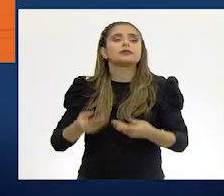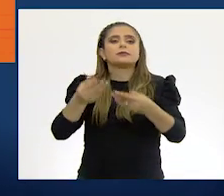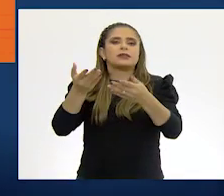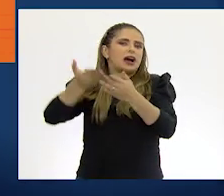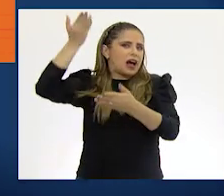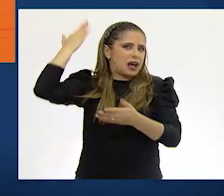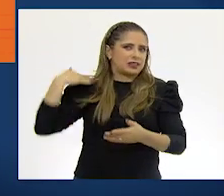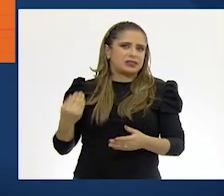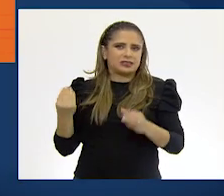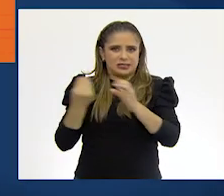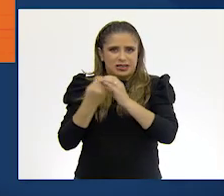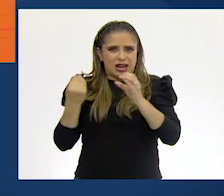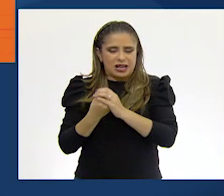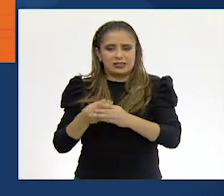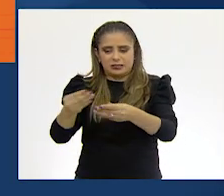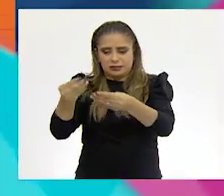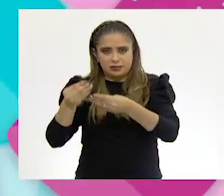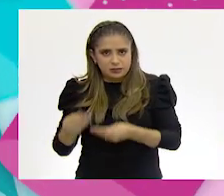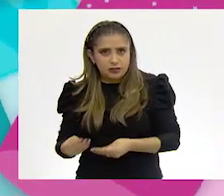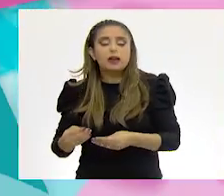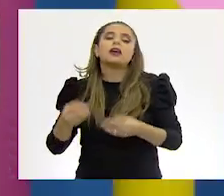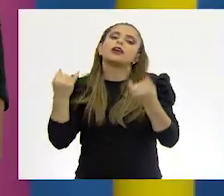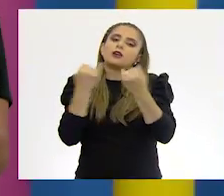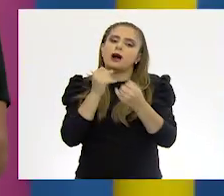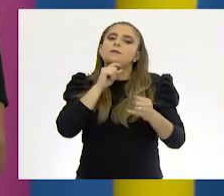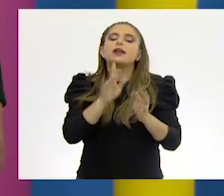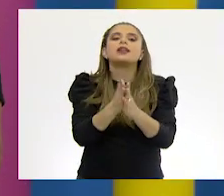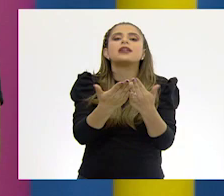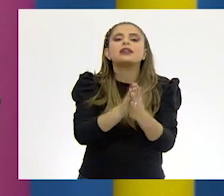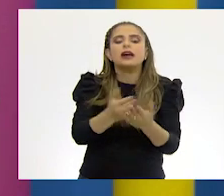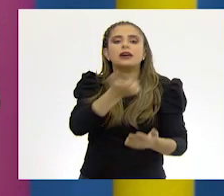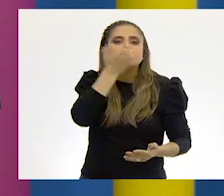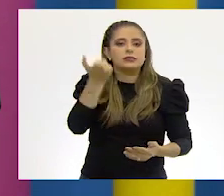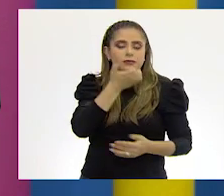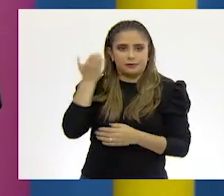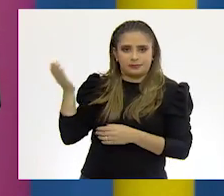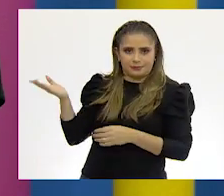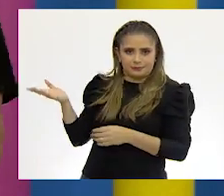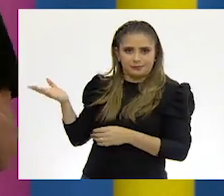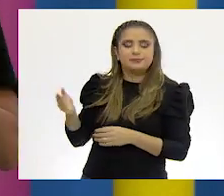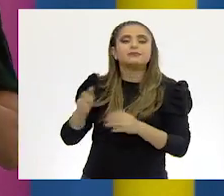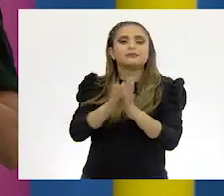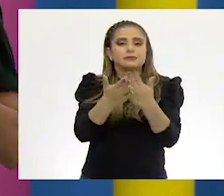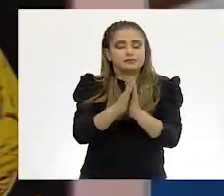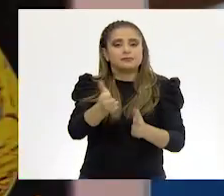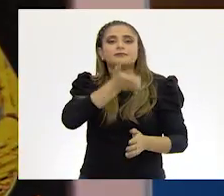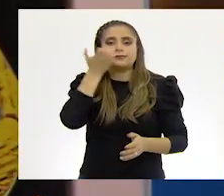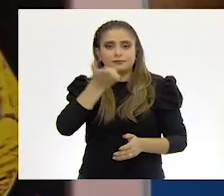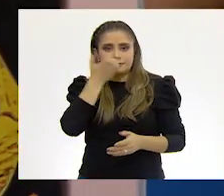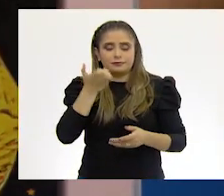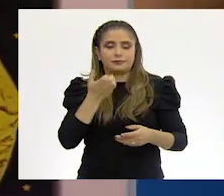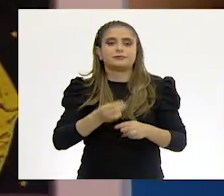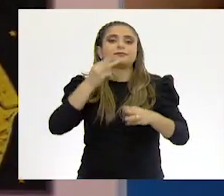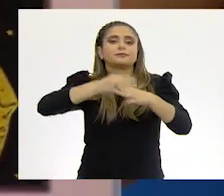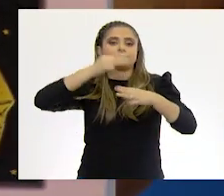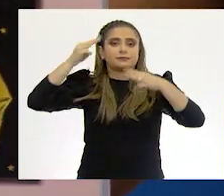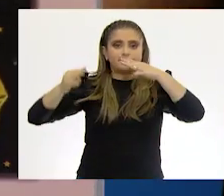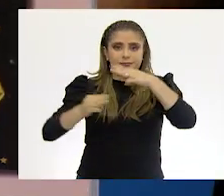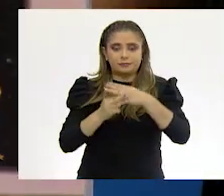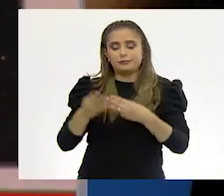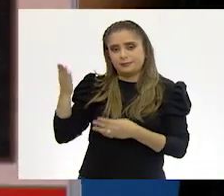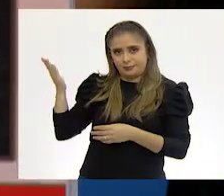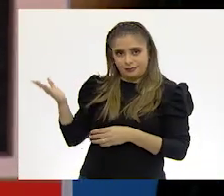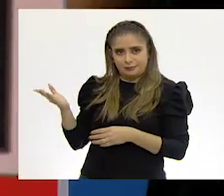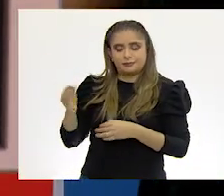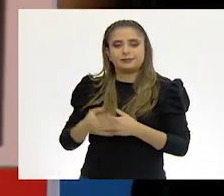la clase anterior y su libro de texto. Aquí tenemos nosotras nuestro libro de texto y el material pegado en el pizarrón.